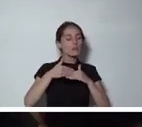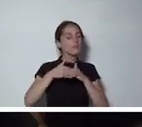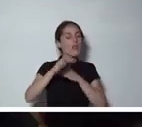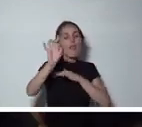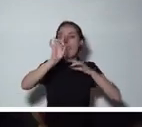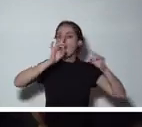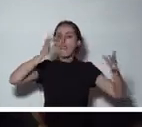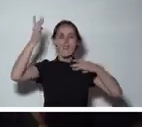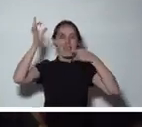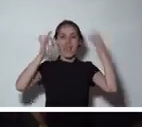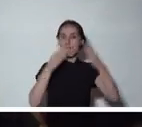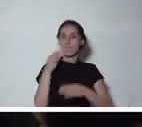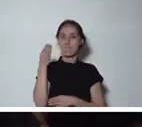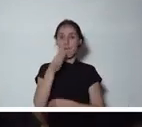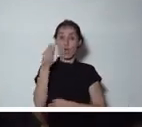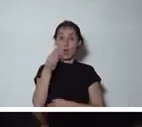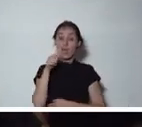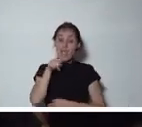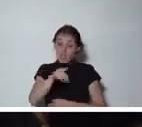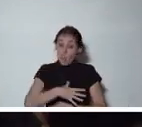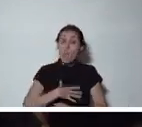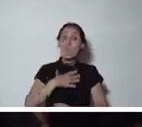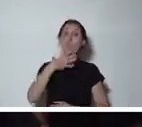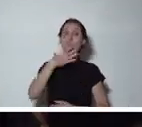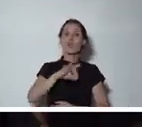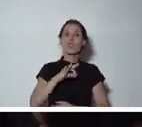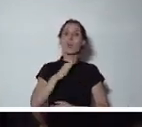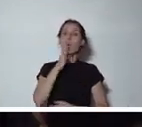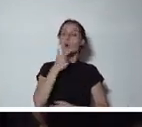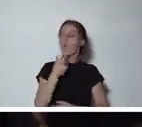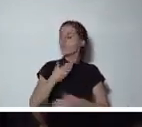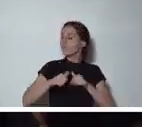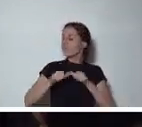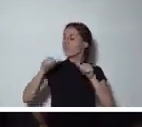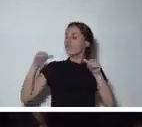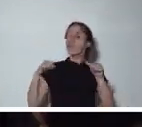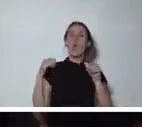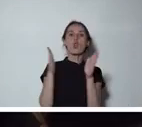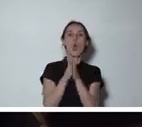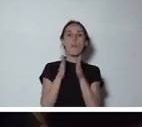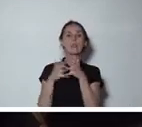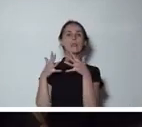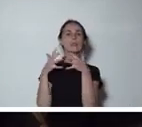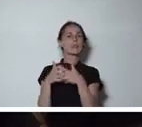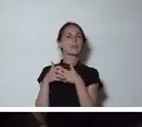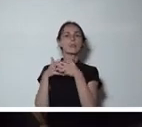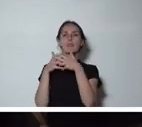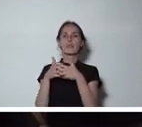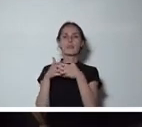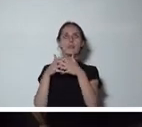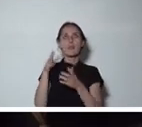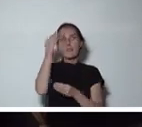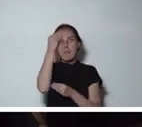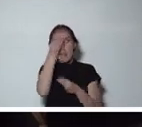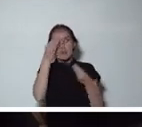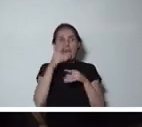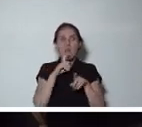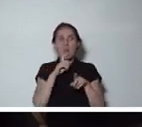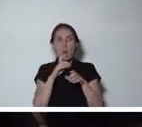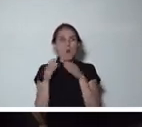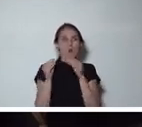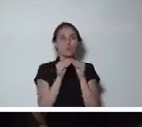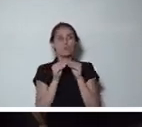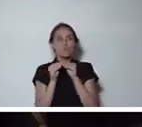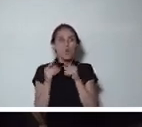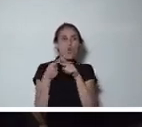mujeres eso solo es posible porque hay otras compañeras que han luchado juntas que han inventado formas de movilizarse juntas formas de compartir